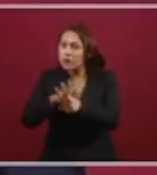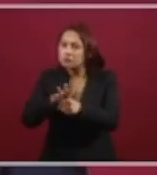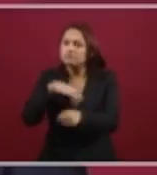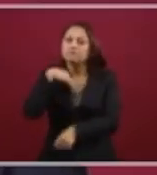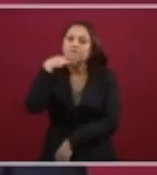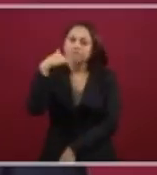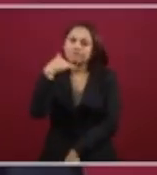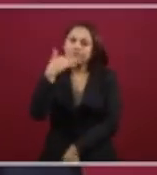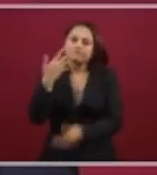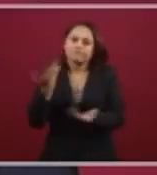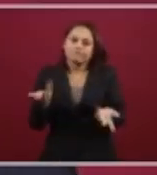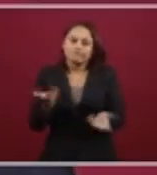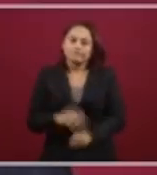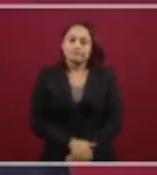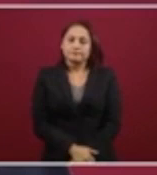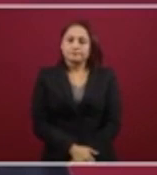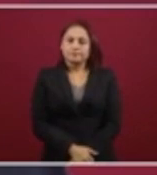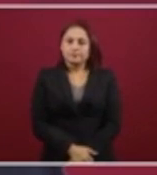me siento